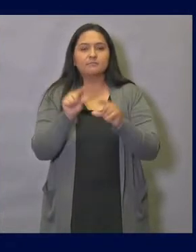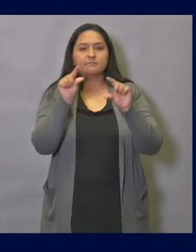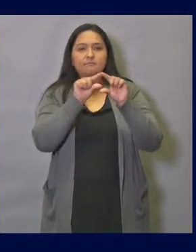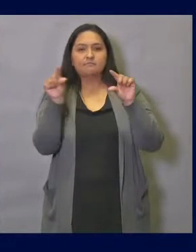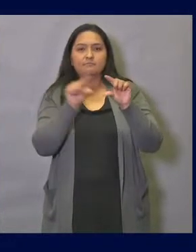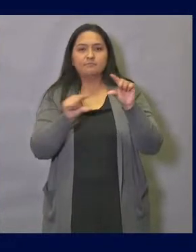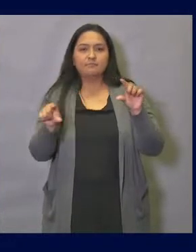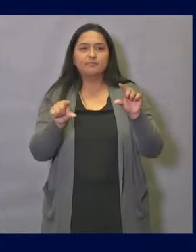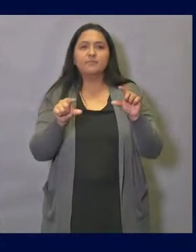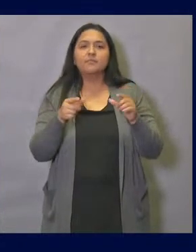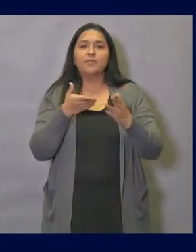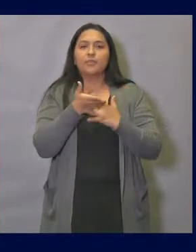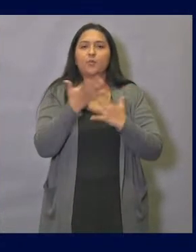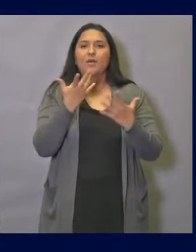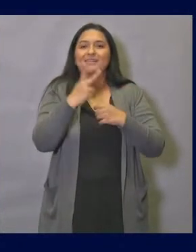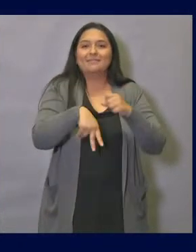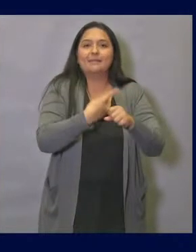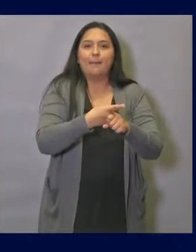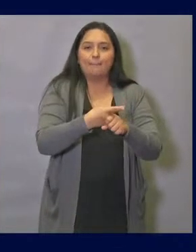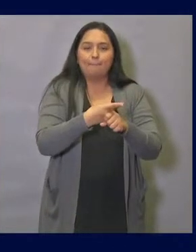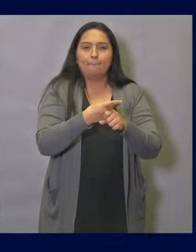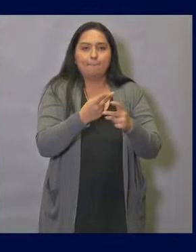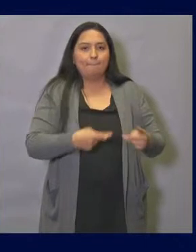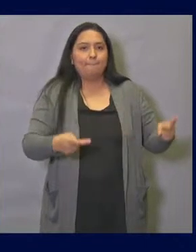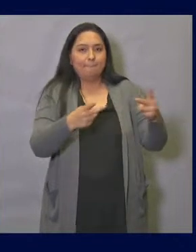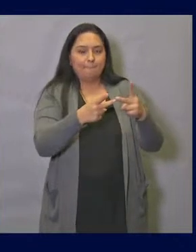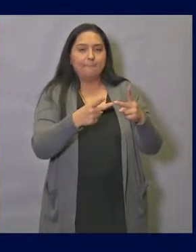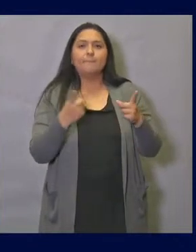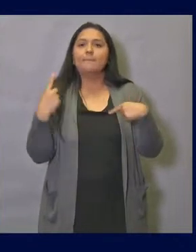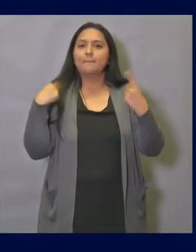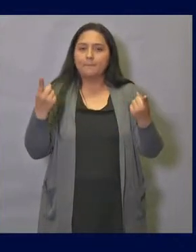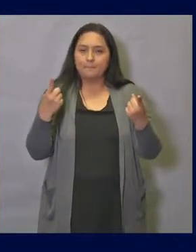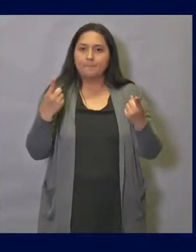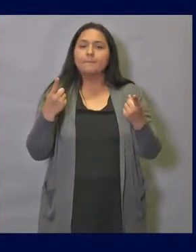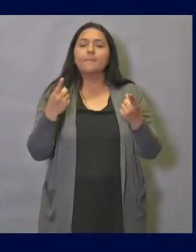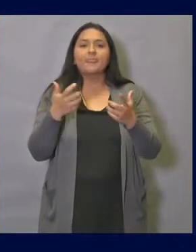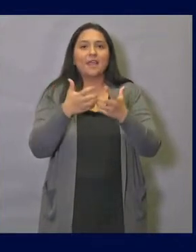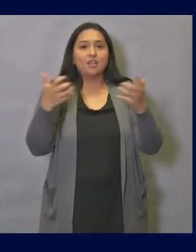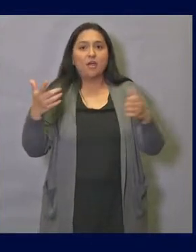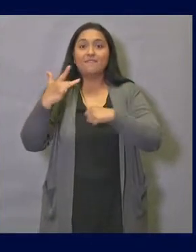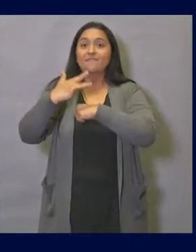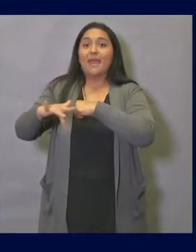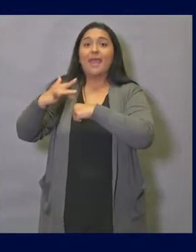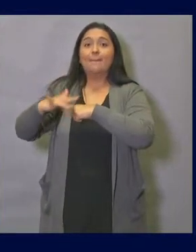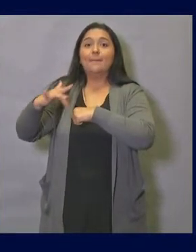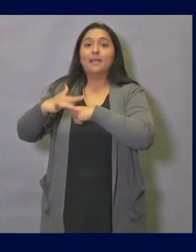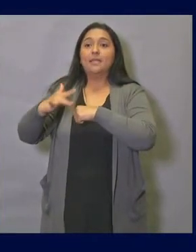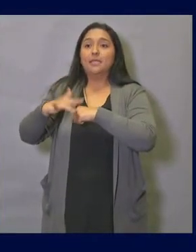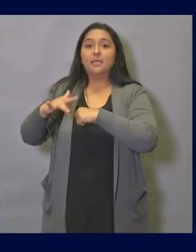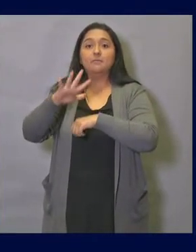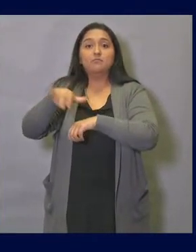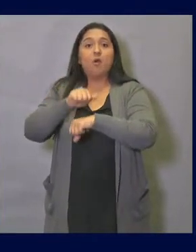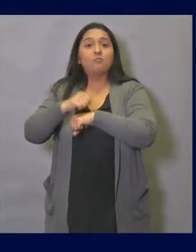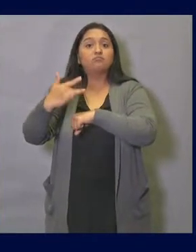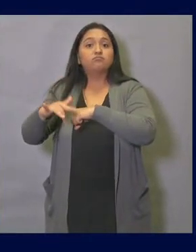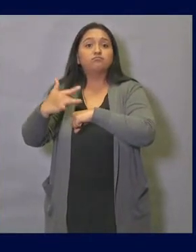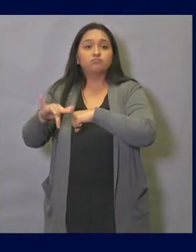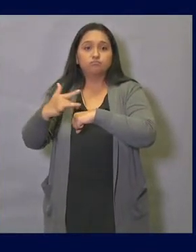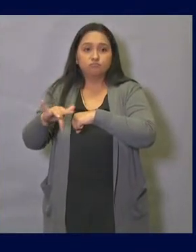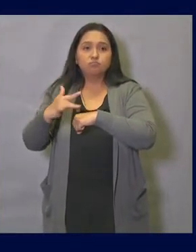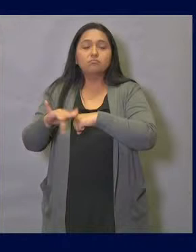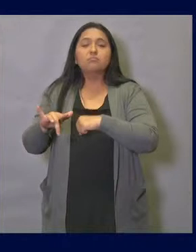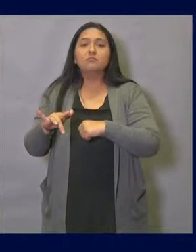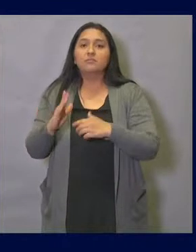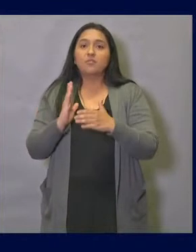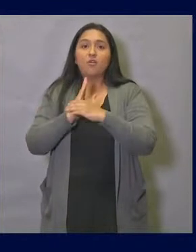vacunación. Seguimos teniendo una gran cantidad de capacidad sin utilizar. Nuevamente, esta semana hay casi